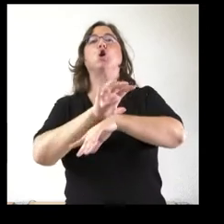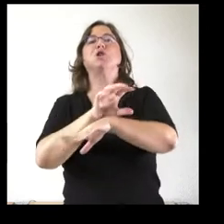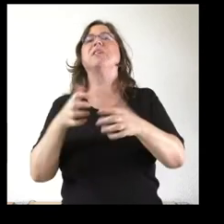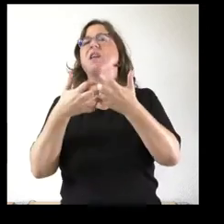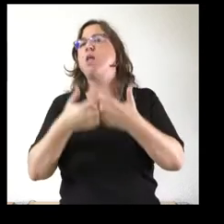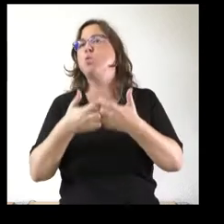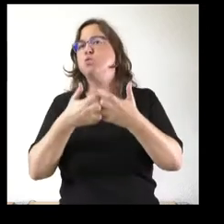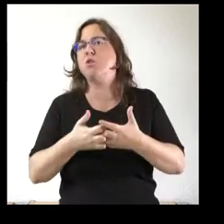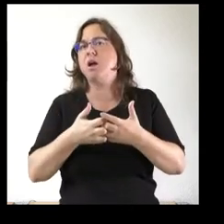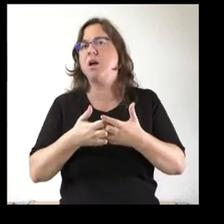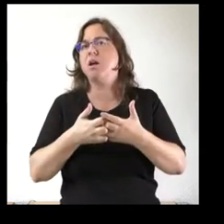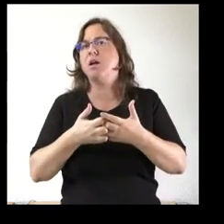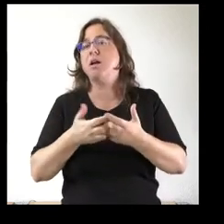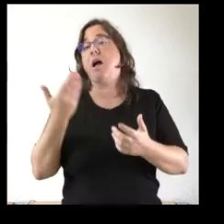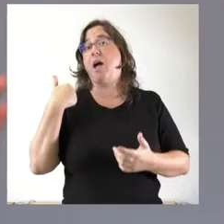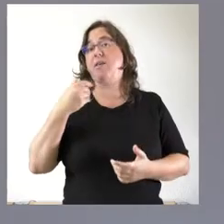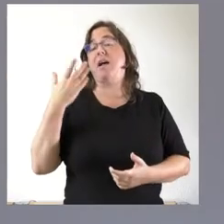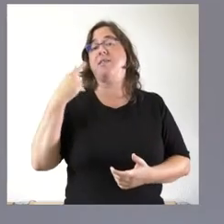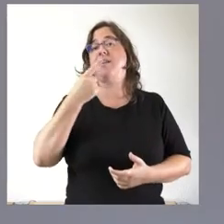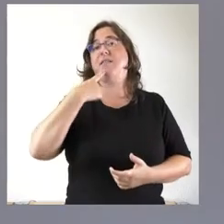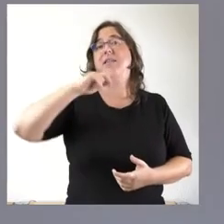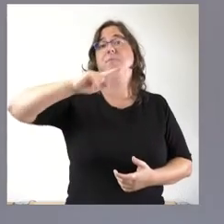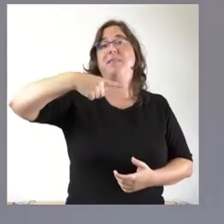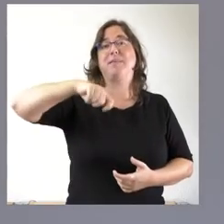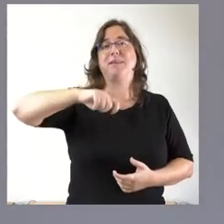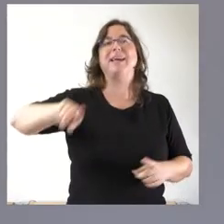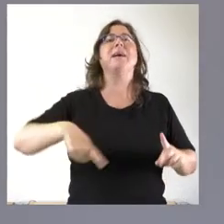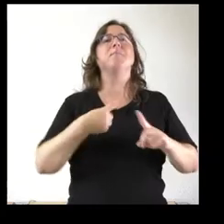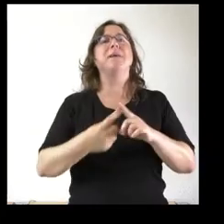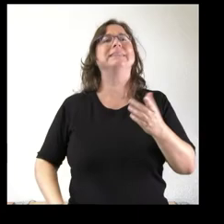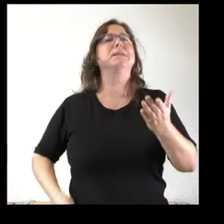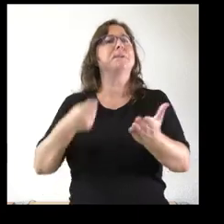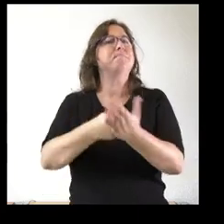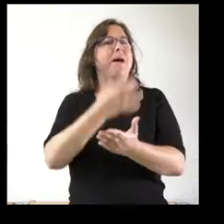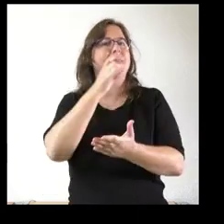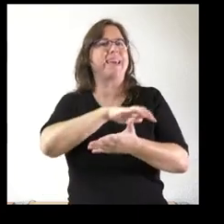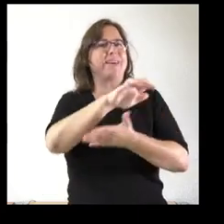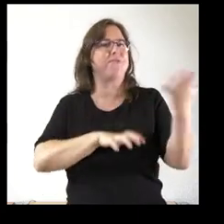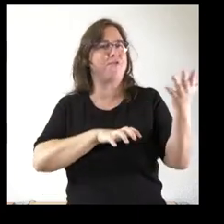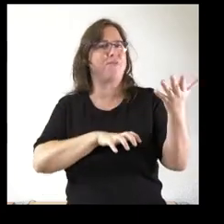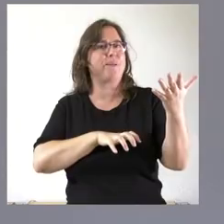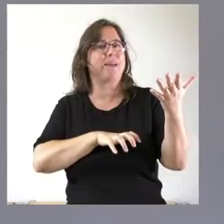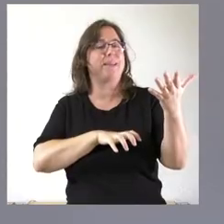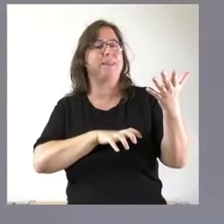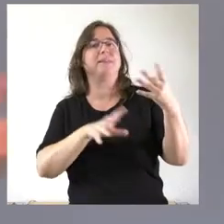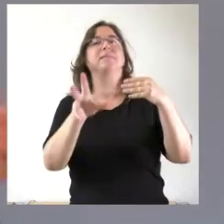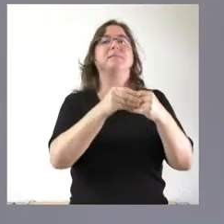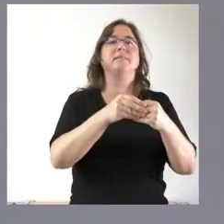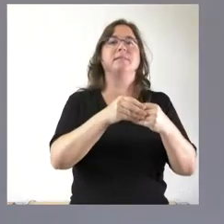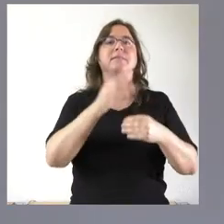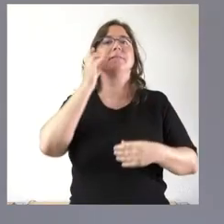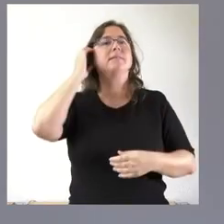ayer el vicepresidente. Sí, ¿Y quién pagaría ese informe? Completando la pregunta del compañero. Ayer